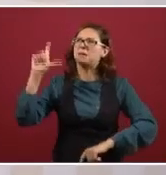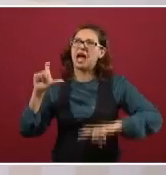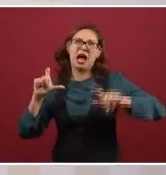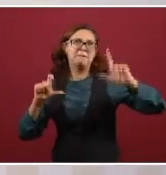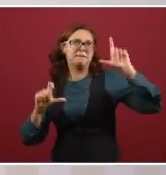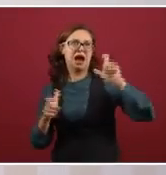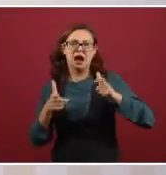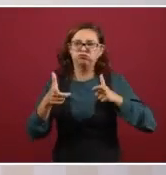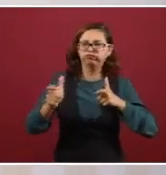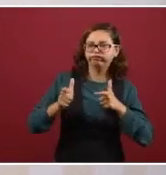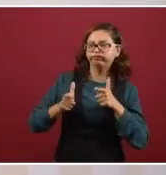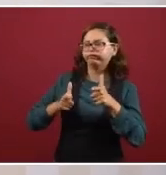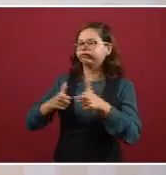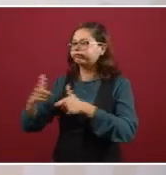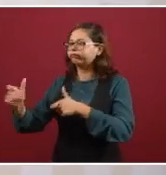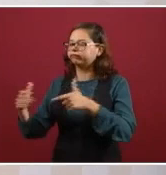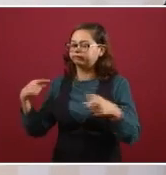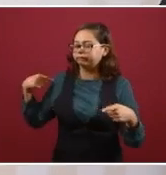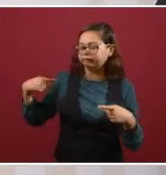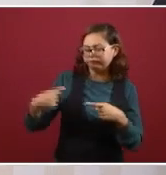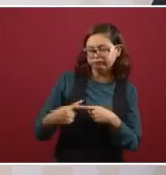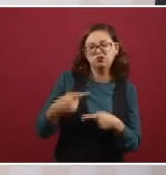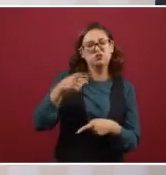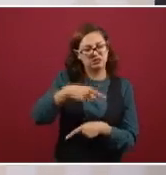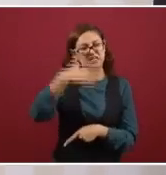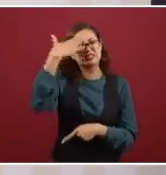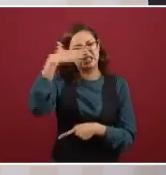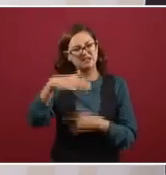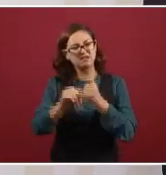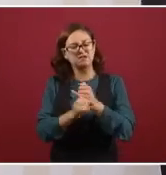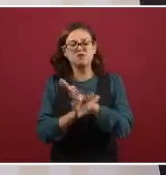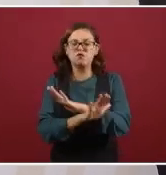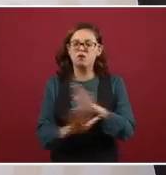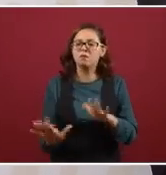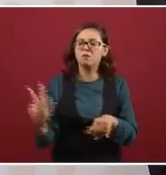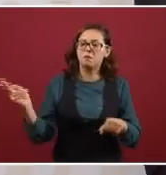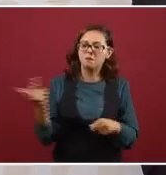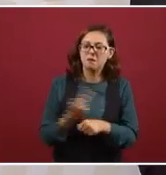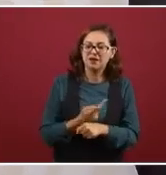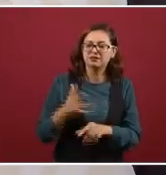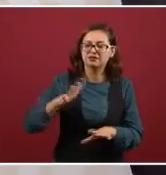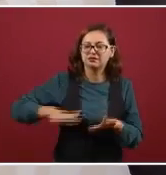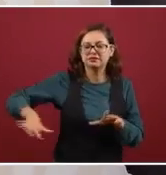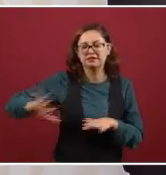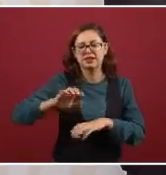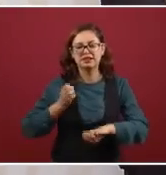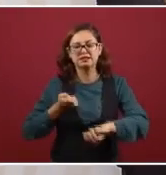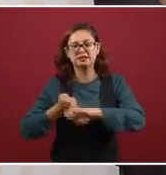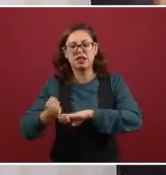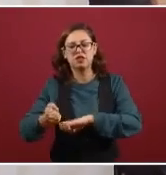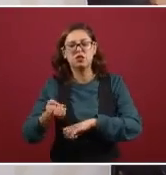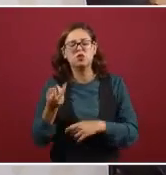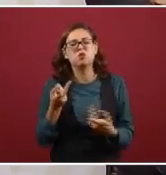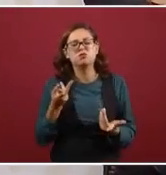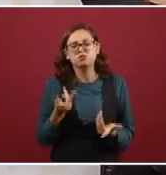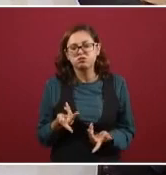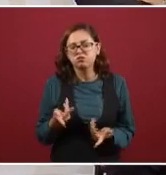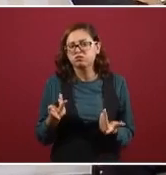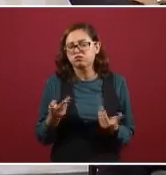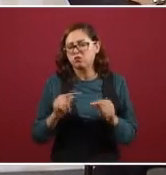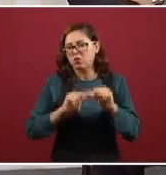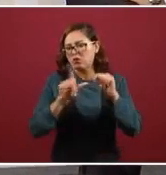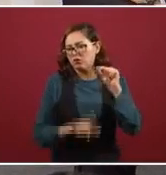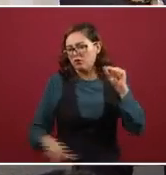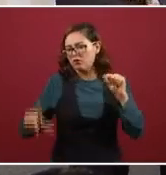los últimos días. ¿Qué información tiene de lo que está ocurriendo en el estado y de qué forma se está coordinando la federación con